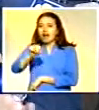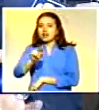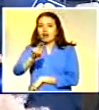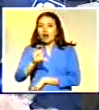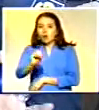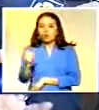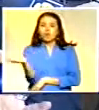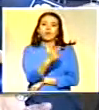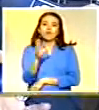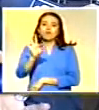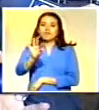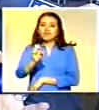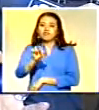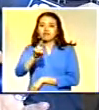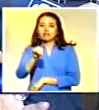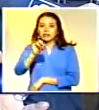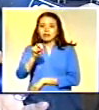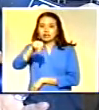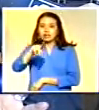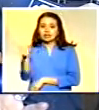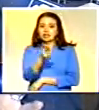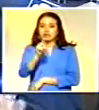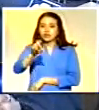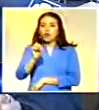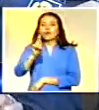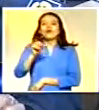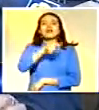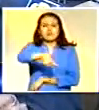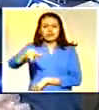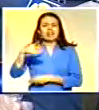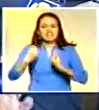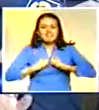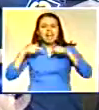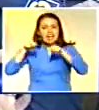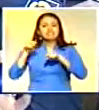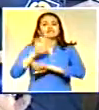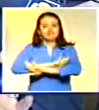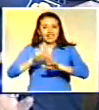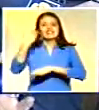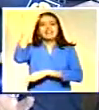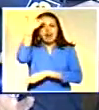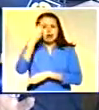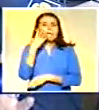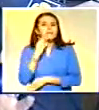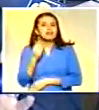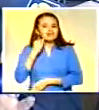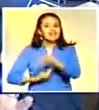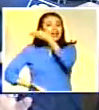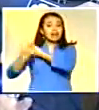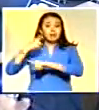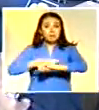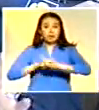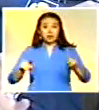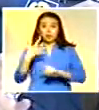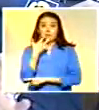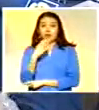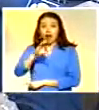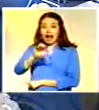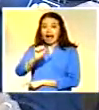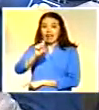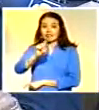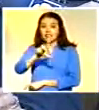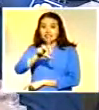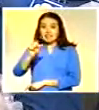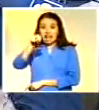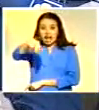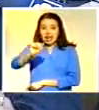Femintoro. Esa gente ya tiene conciencia de a que son vulnerables. Sin embargo, en la Castellana, también estaba observando el ave con los binoculares y